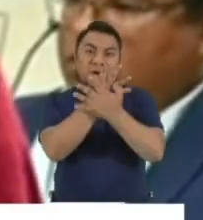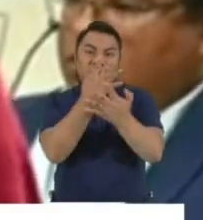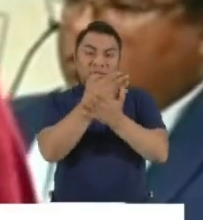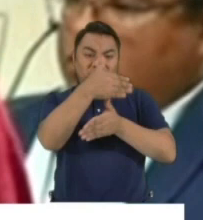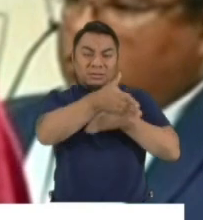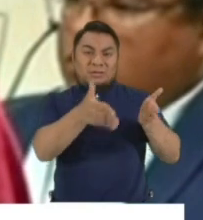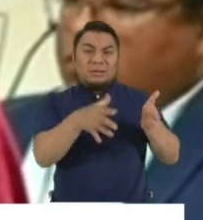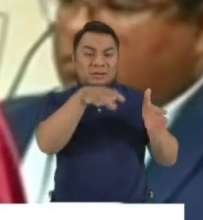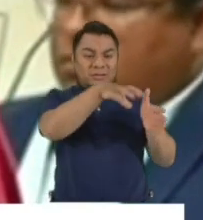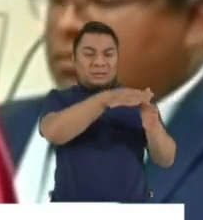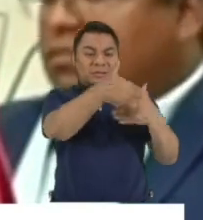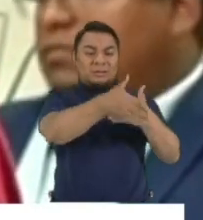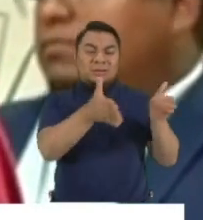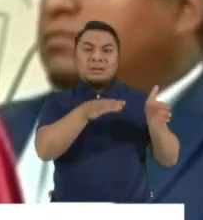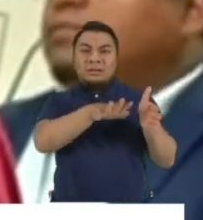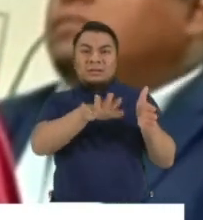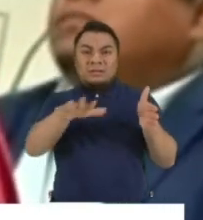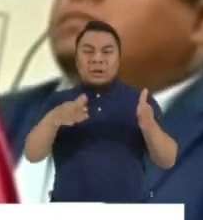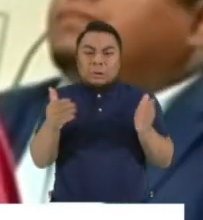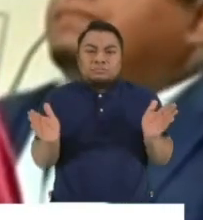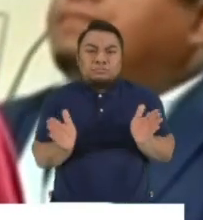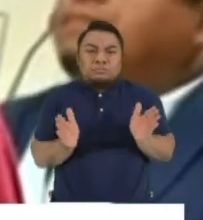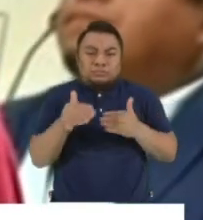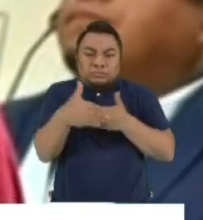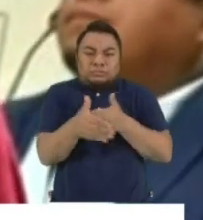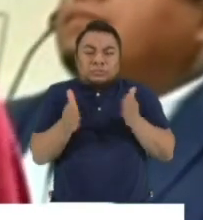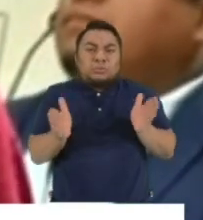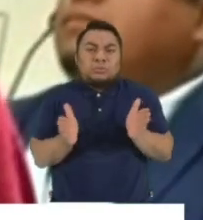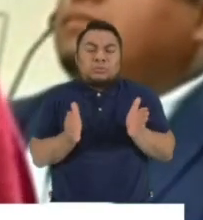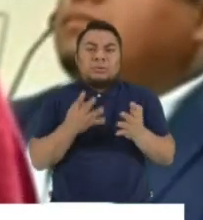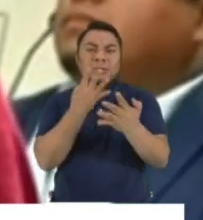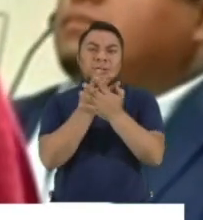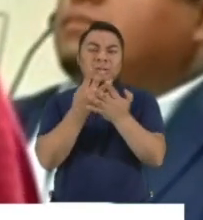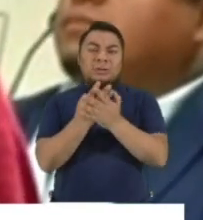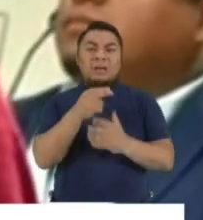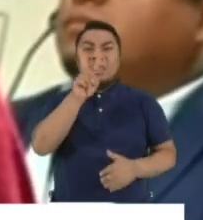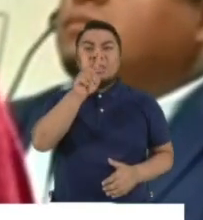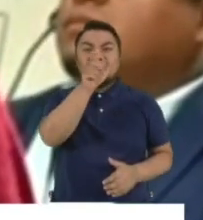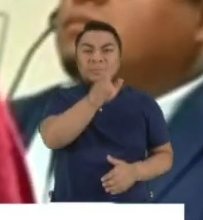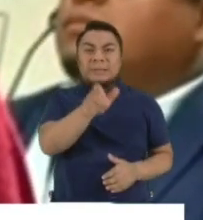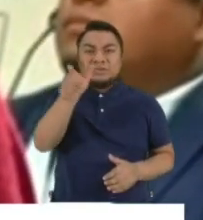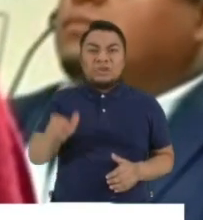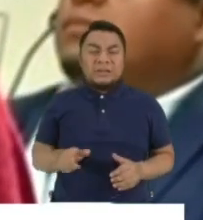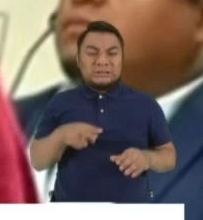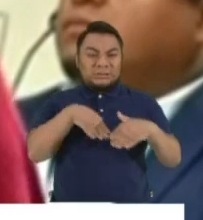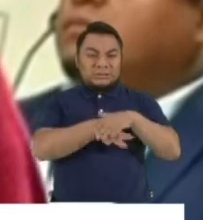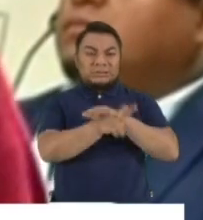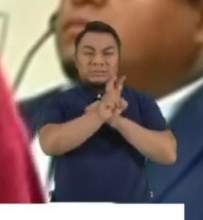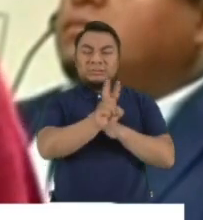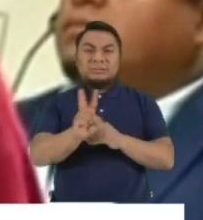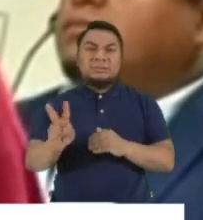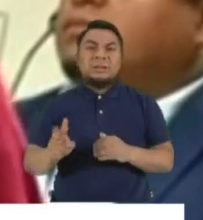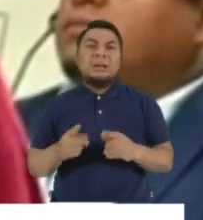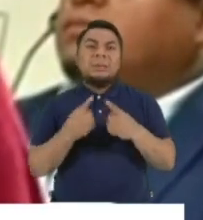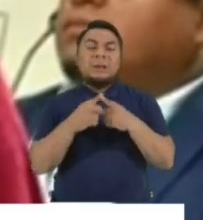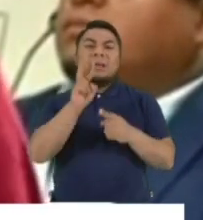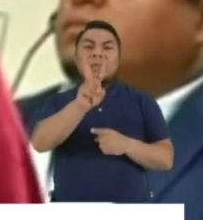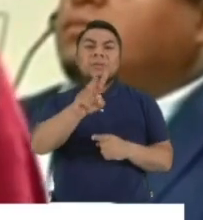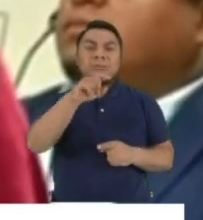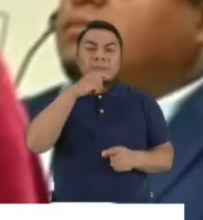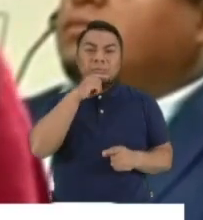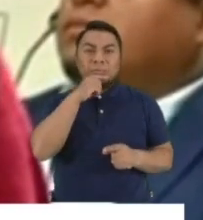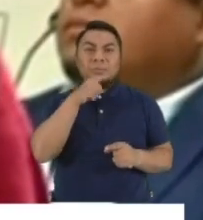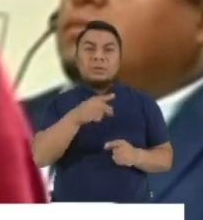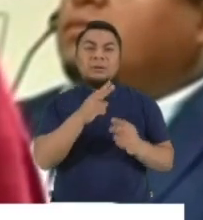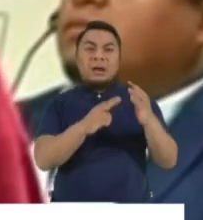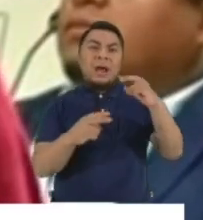hay en cada celda de 2x5 por 2x5 no solo dos personas en las literas, sino dos mujeres